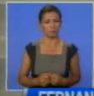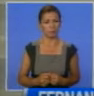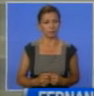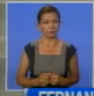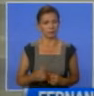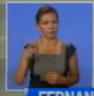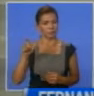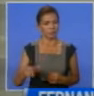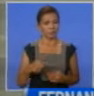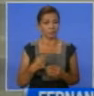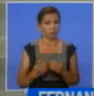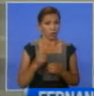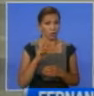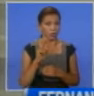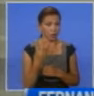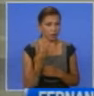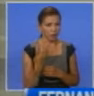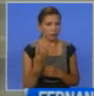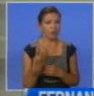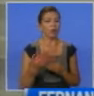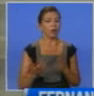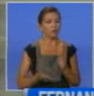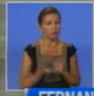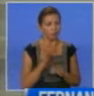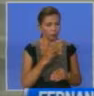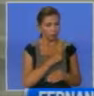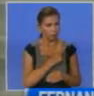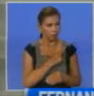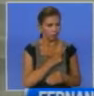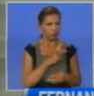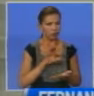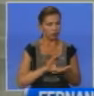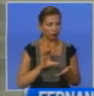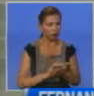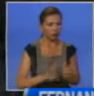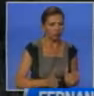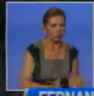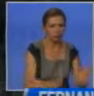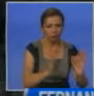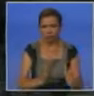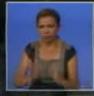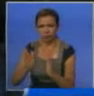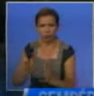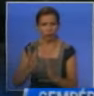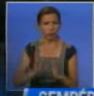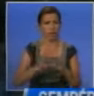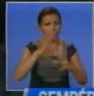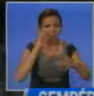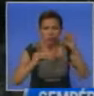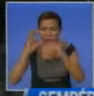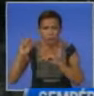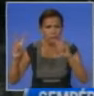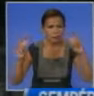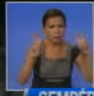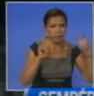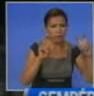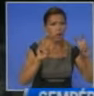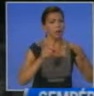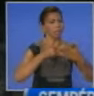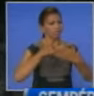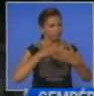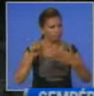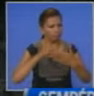para acreditar las carreras. Queremos que todas las carreras de la Universidad Central acrediten. Edgar Samaniego terminará su gestión en marzo